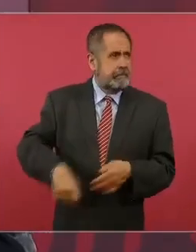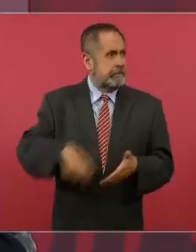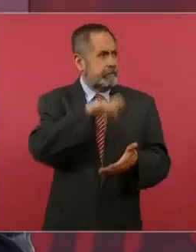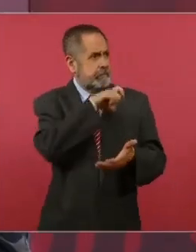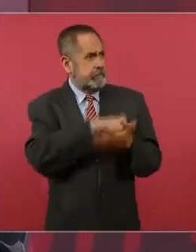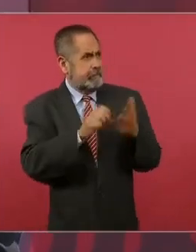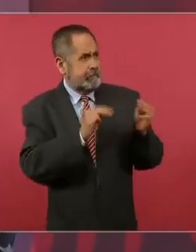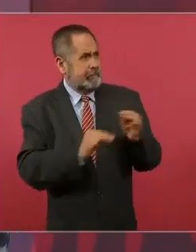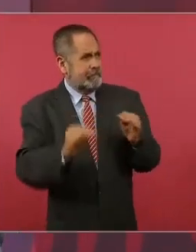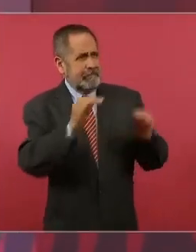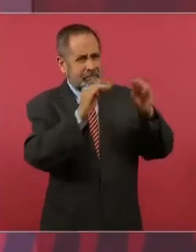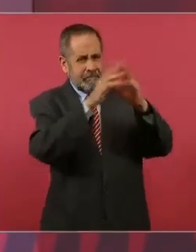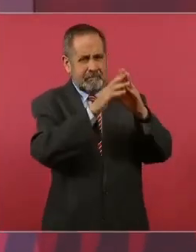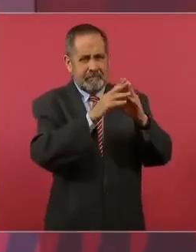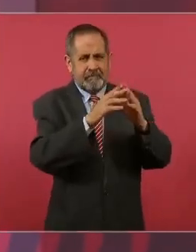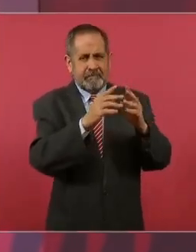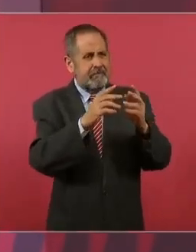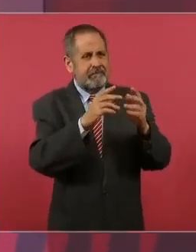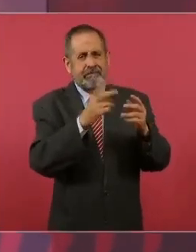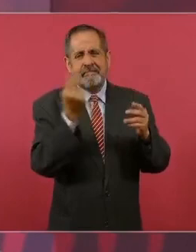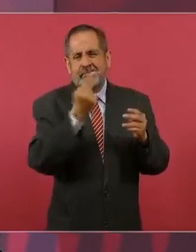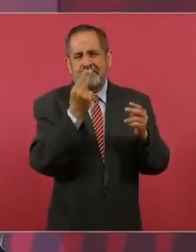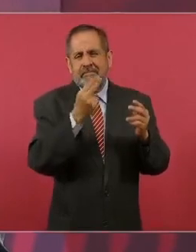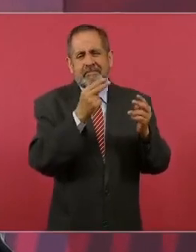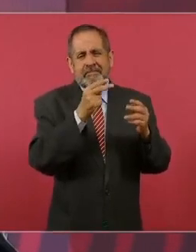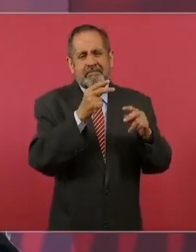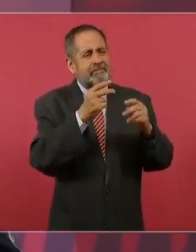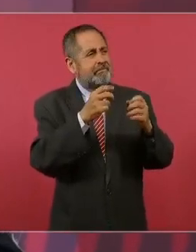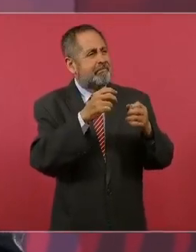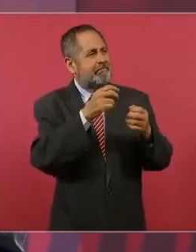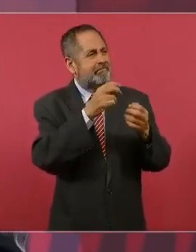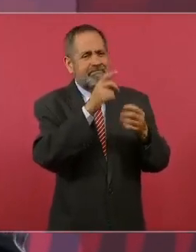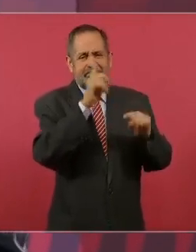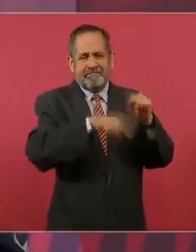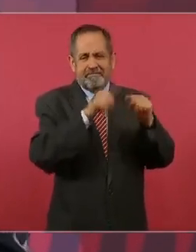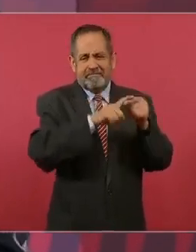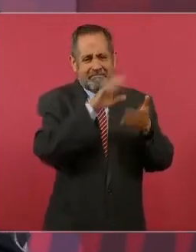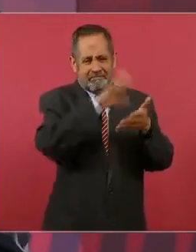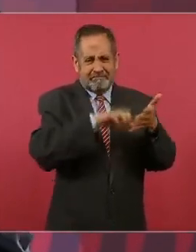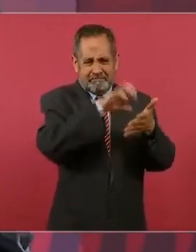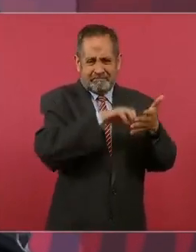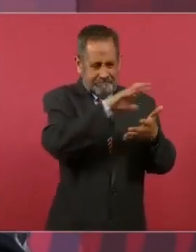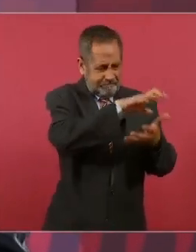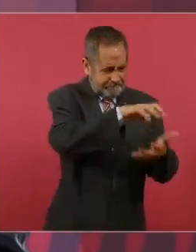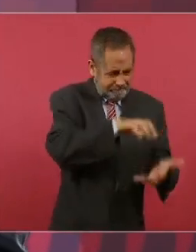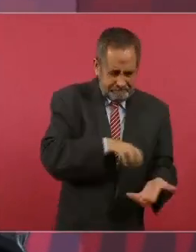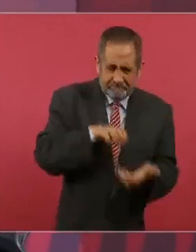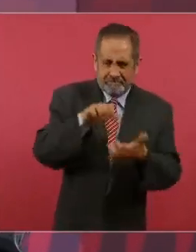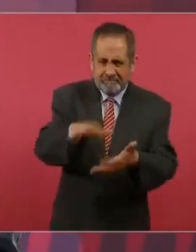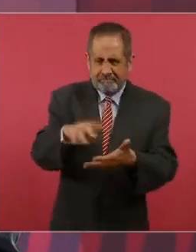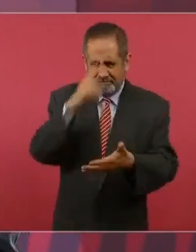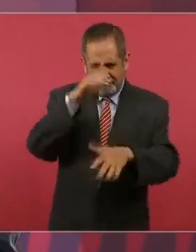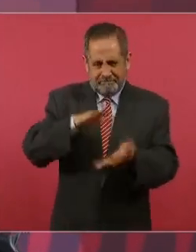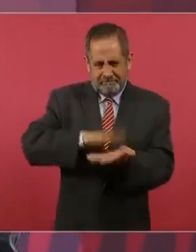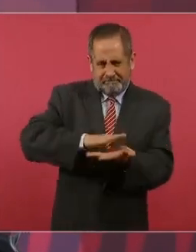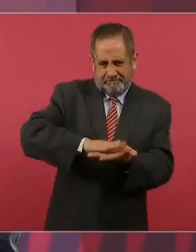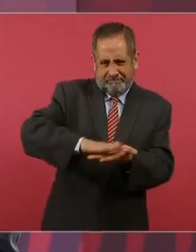como se necesitaba muchísimo para llenar o